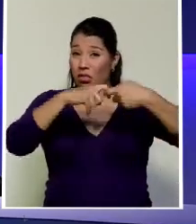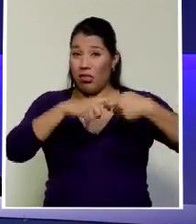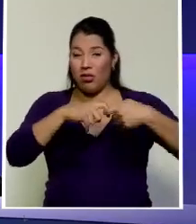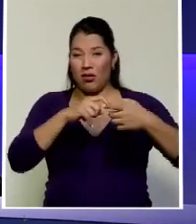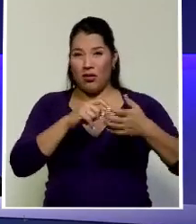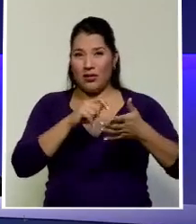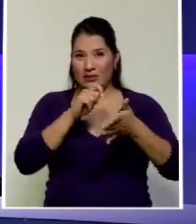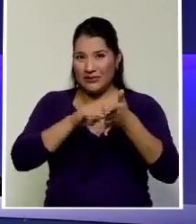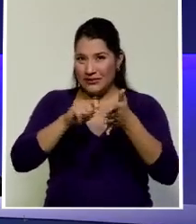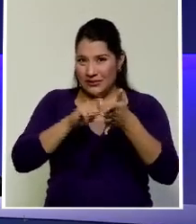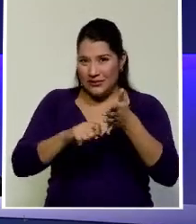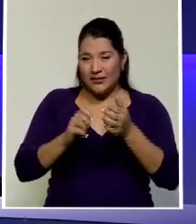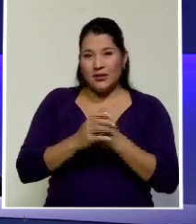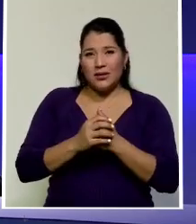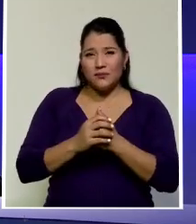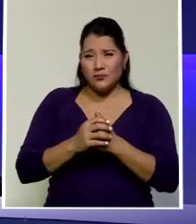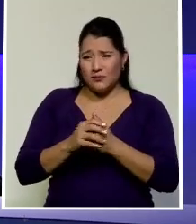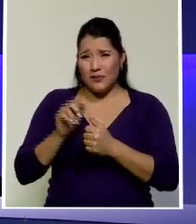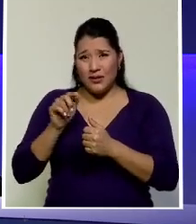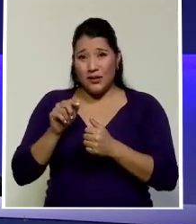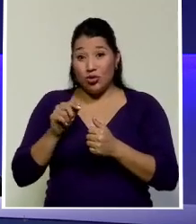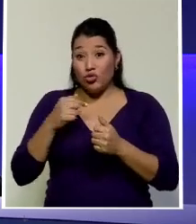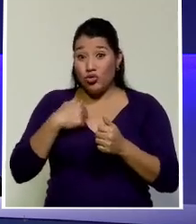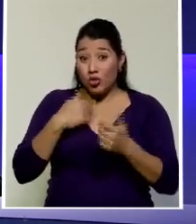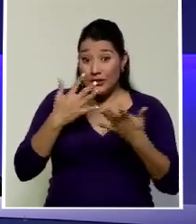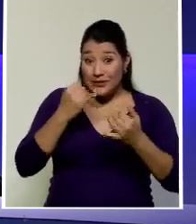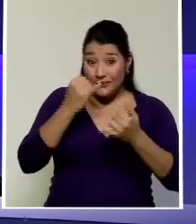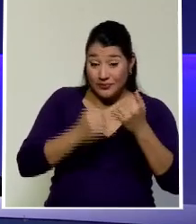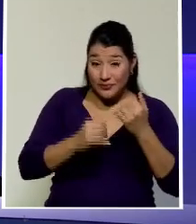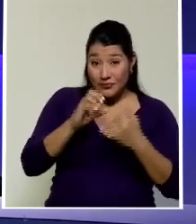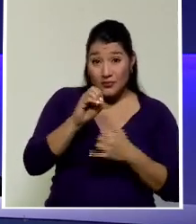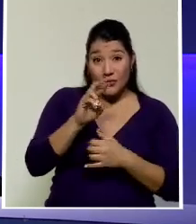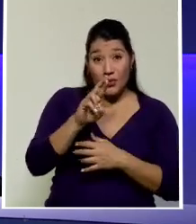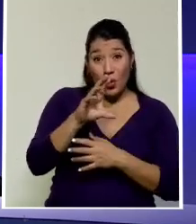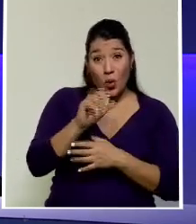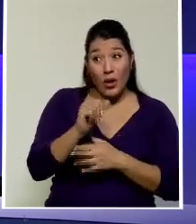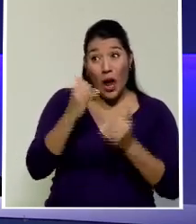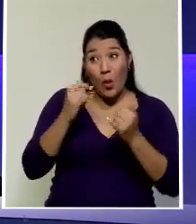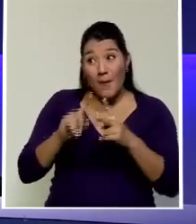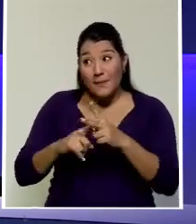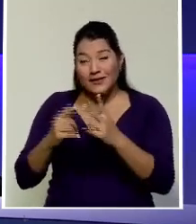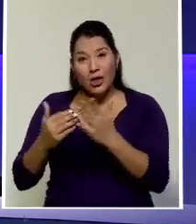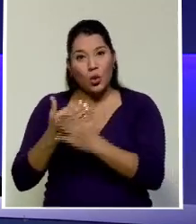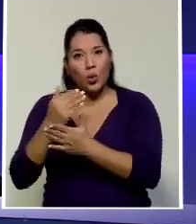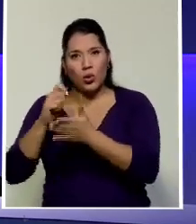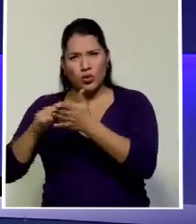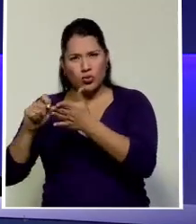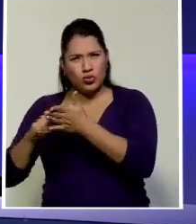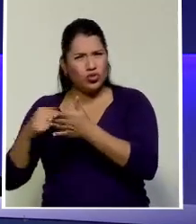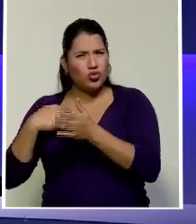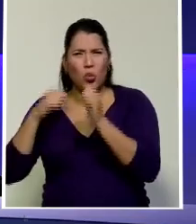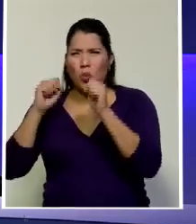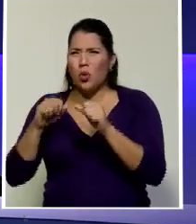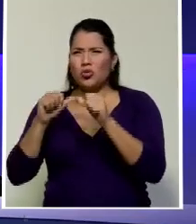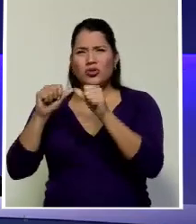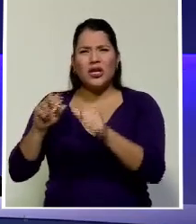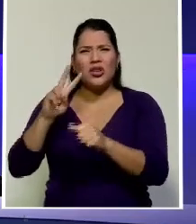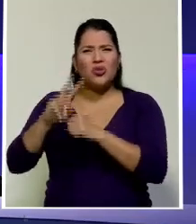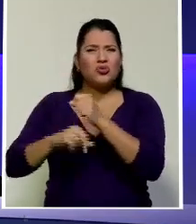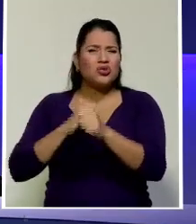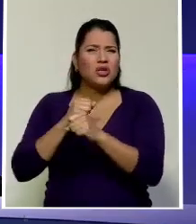proyectos. Después de este proyecto comencé a escribir otra novela, que es la que estoy trabajando en este momento, y así me puedo pasar 2 años con un